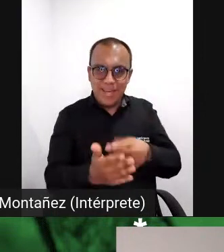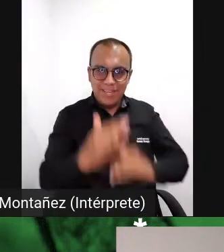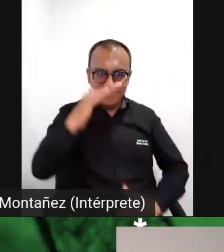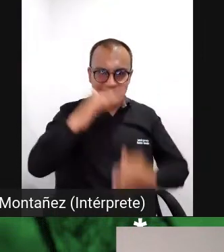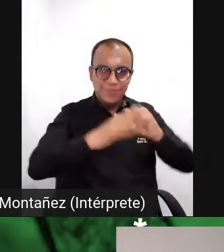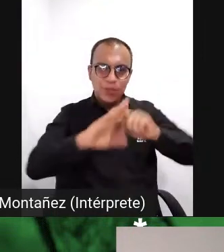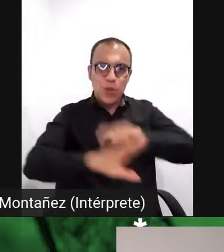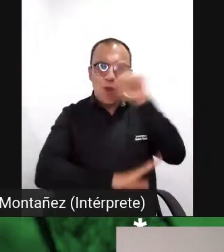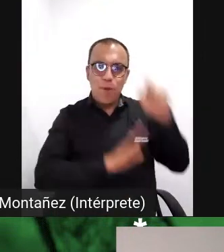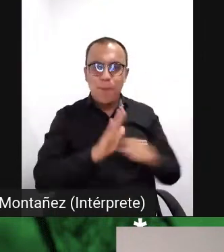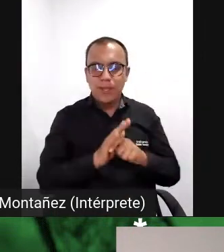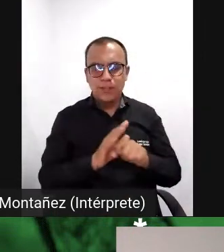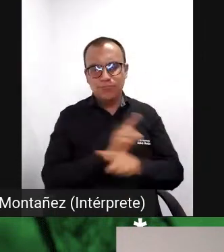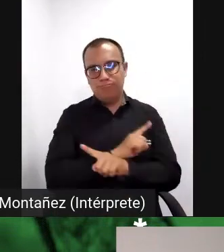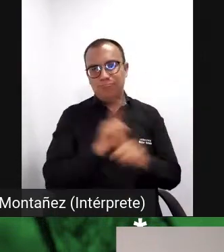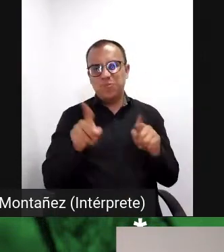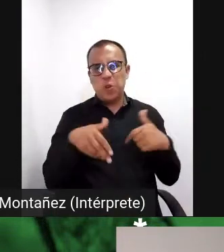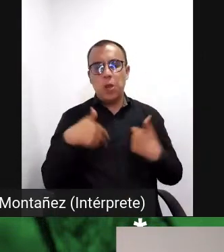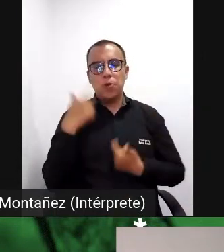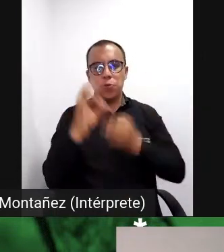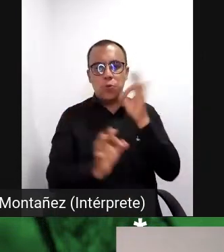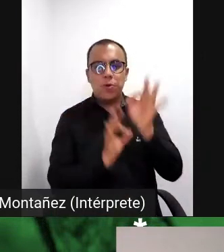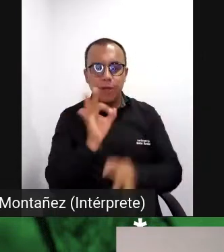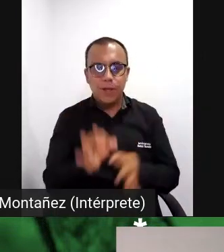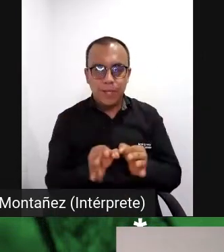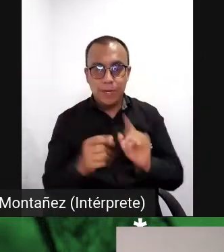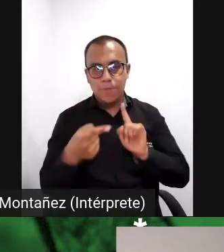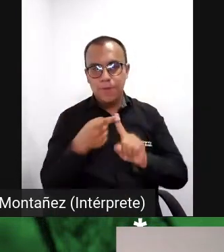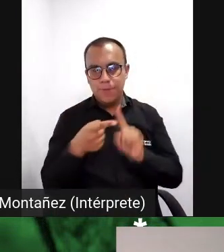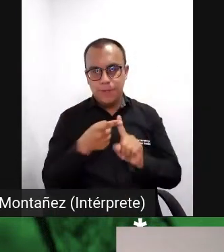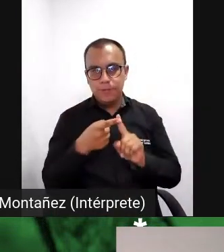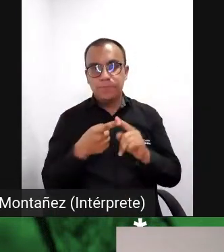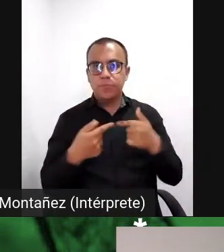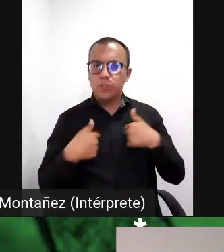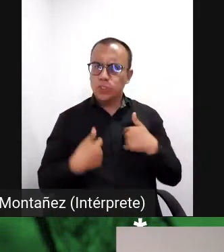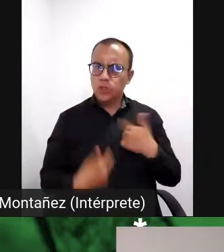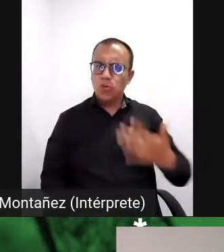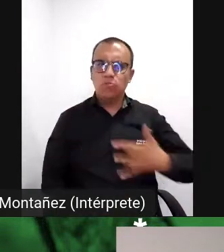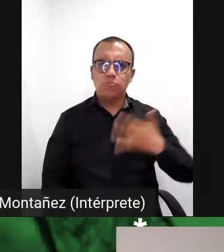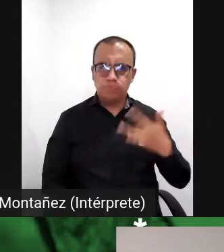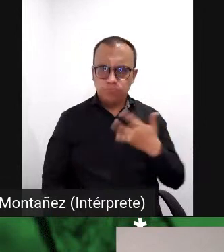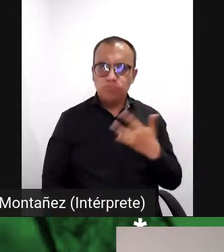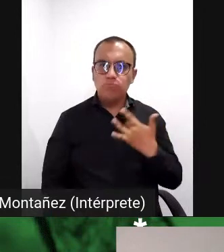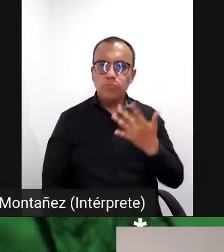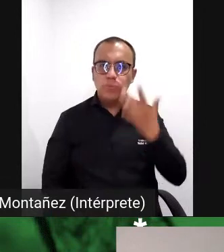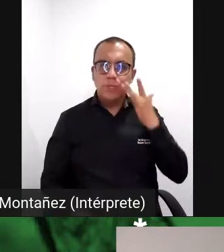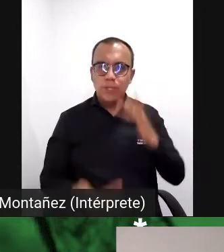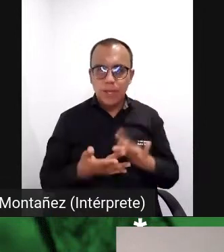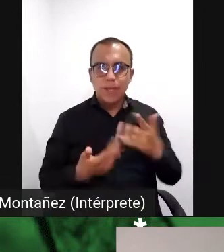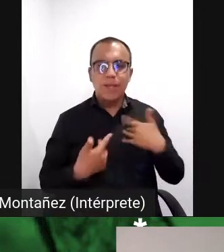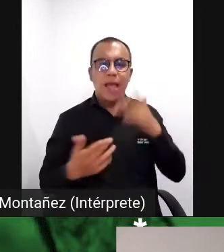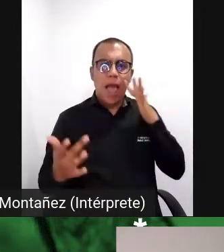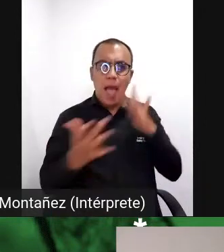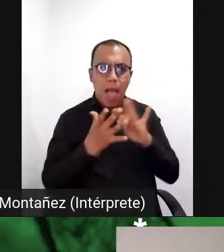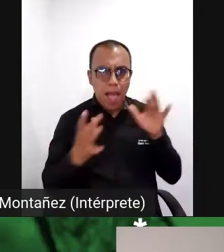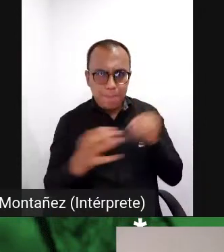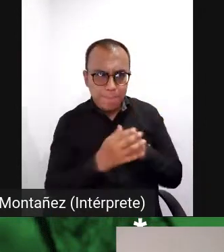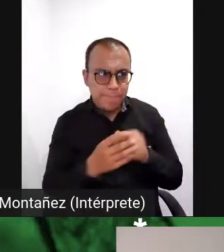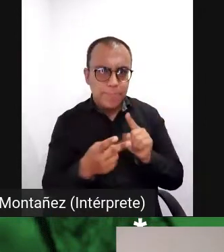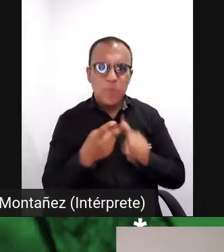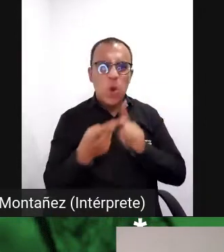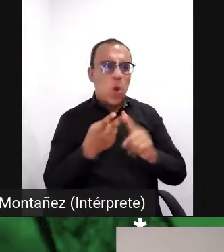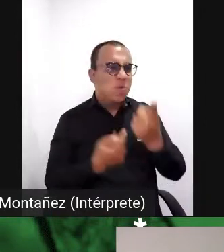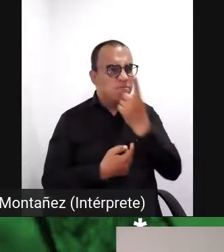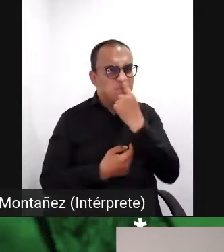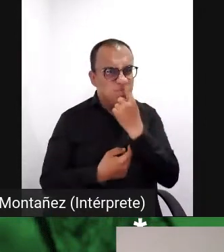Esa es la manera de cuidar, digamos, es lo primero. Si yo siento admiración, empatía,